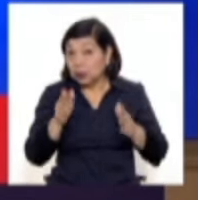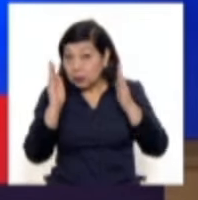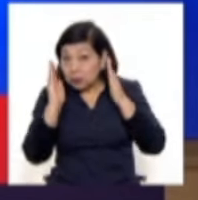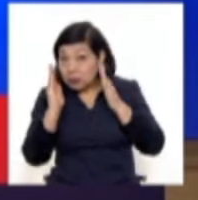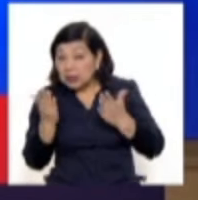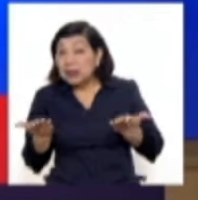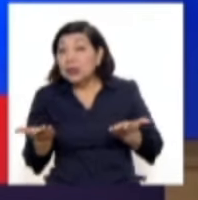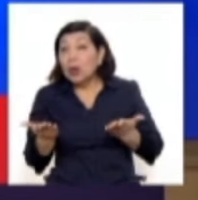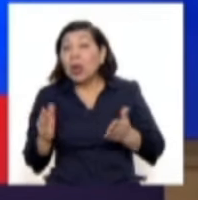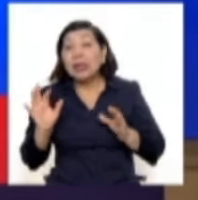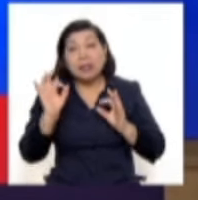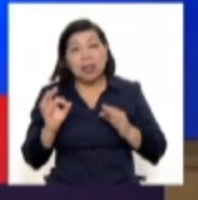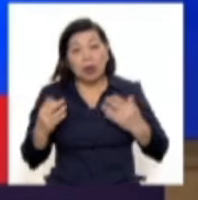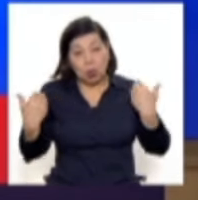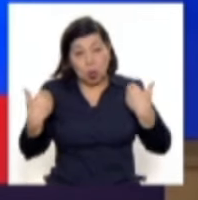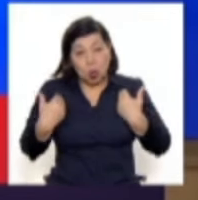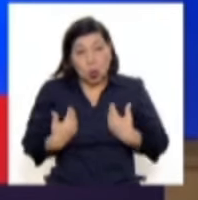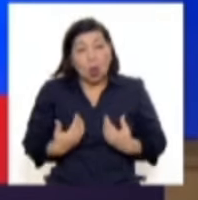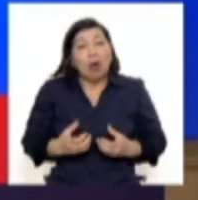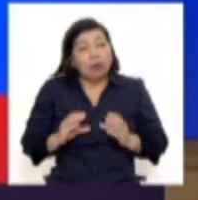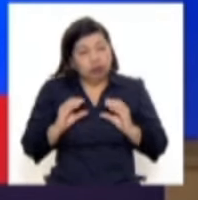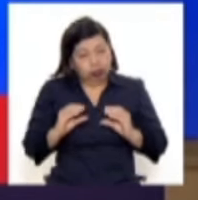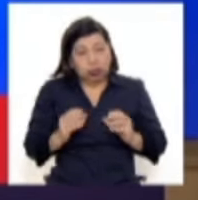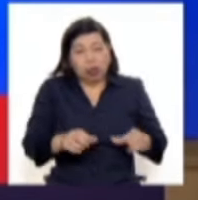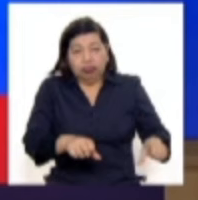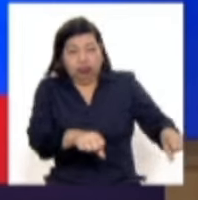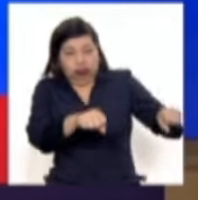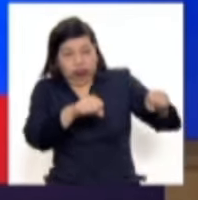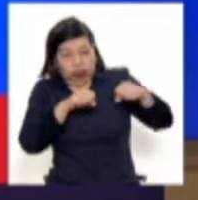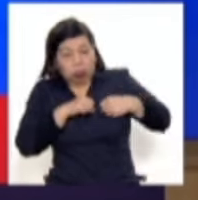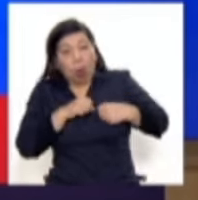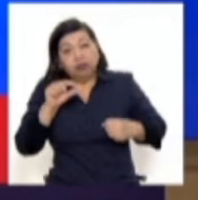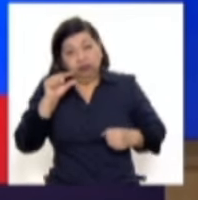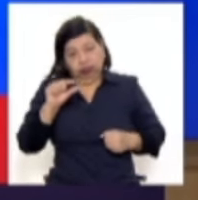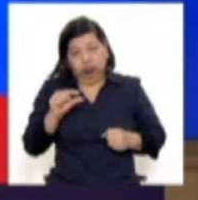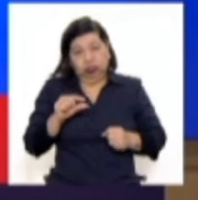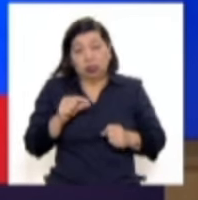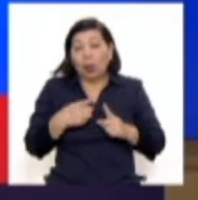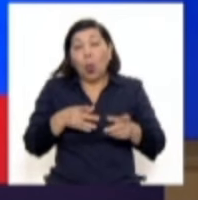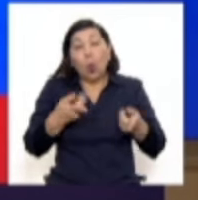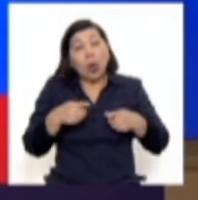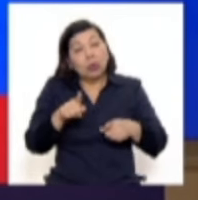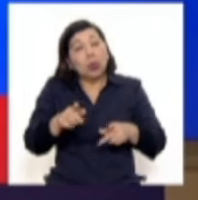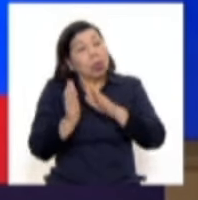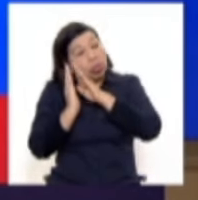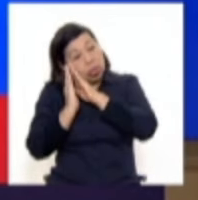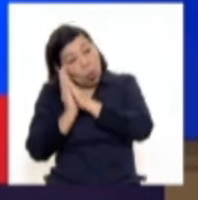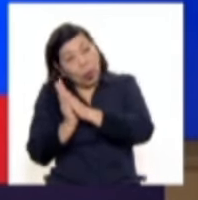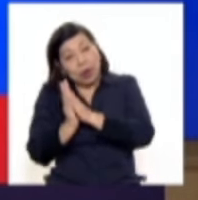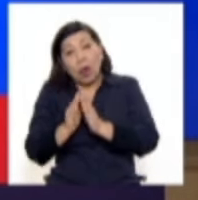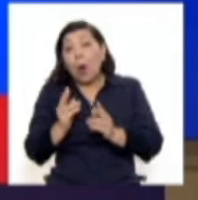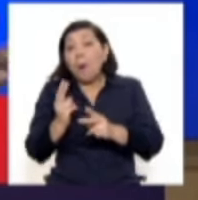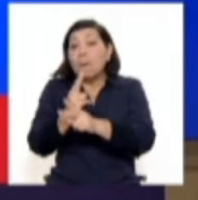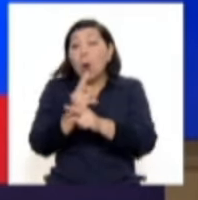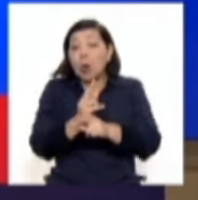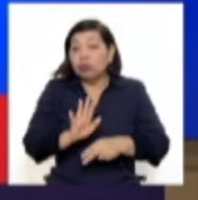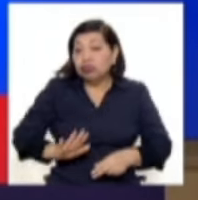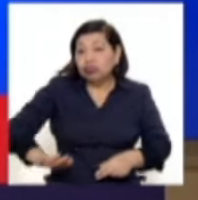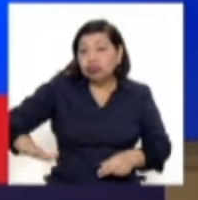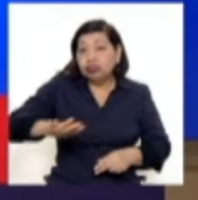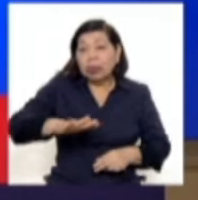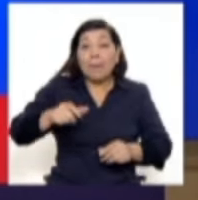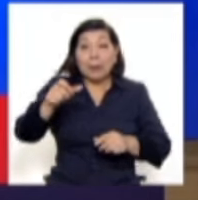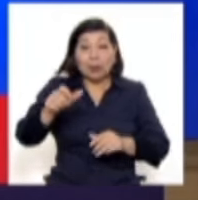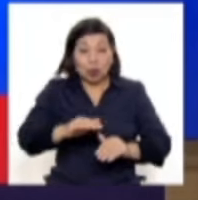cuenta de usar ropa abrigadora usar frasadas o colchas Al momento de dormir y proteger a los niños y a los